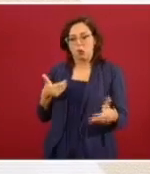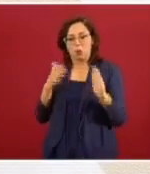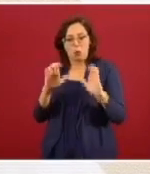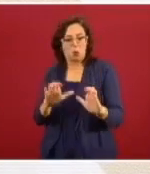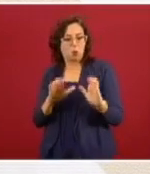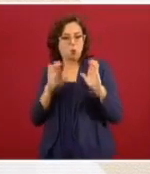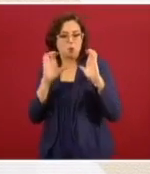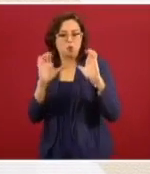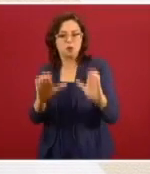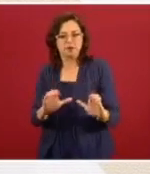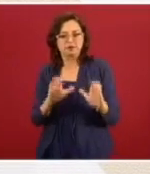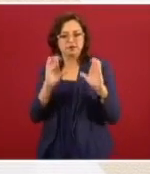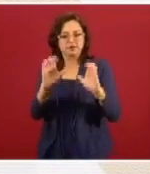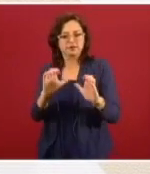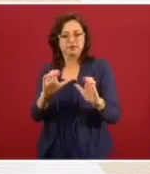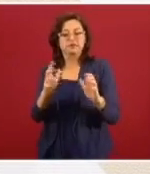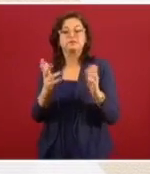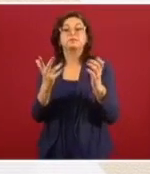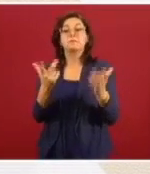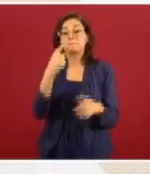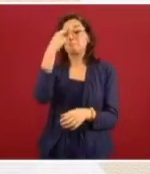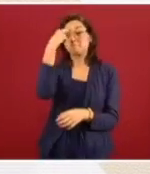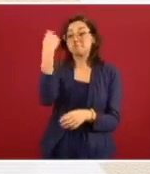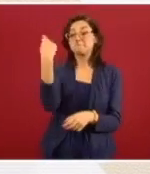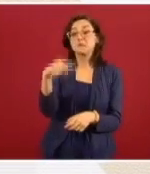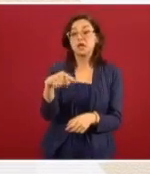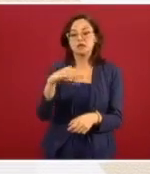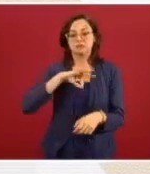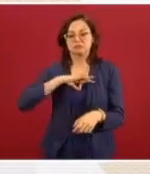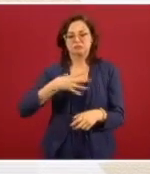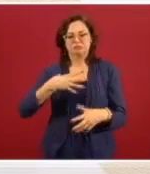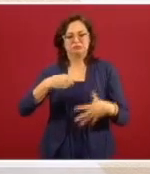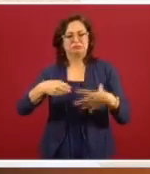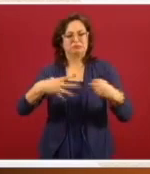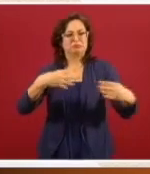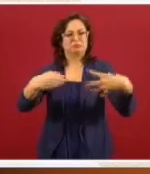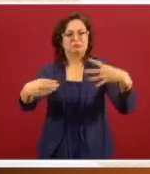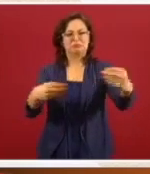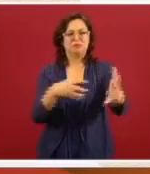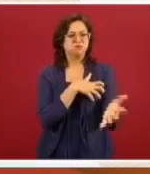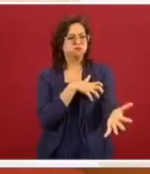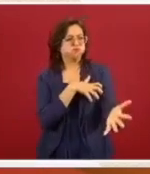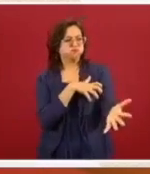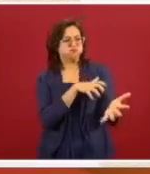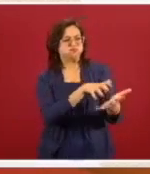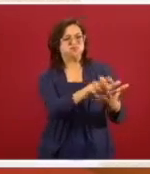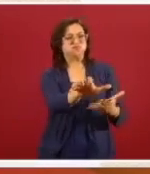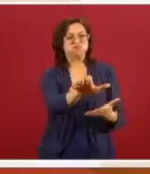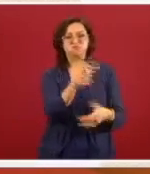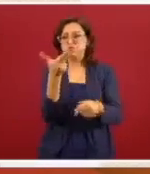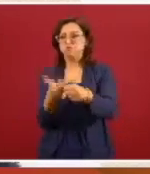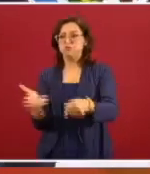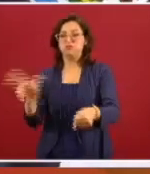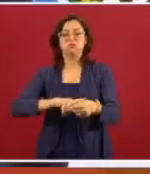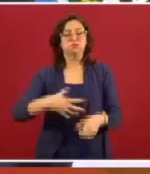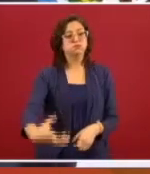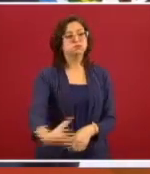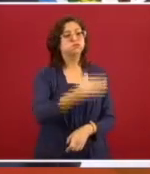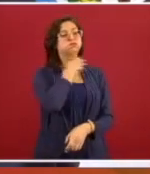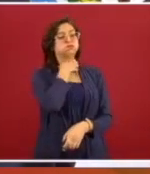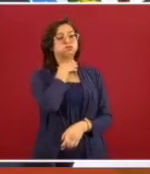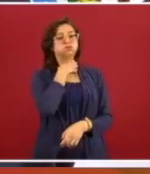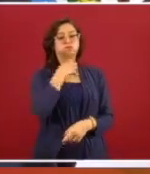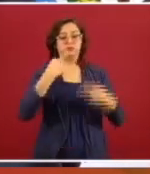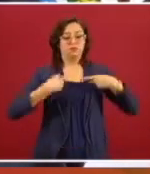de evitar la saturación de hospitales y mayores pérdidas de